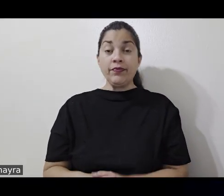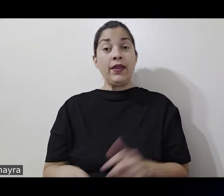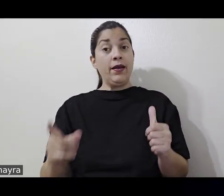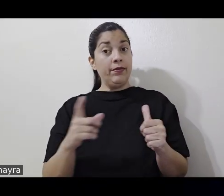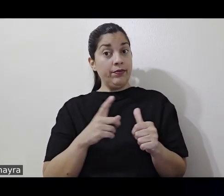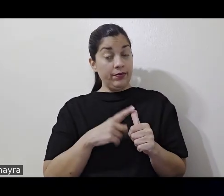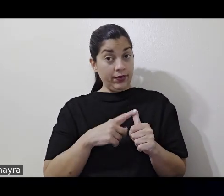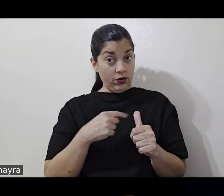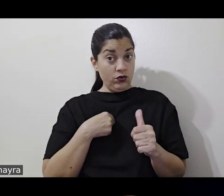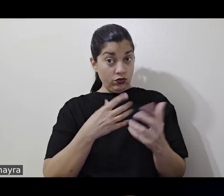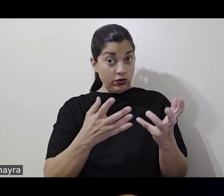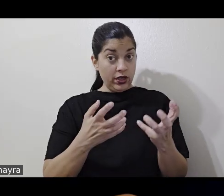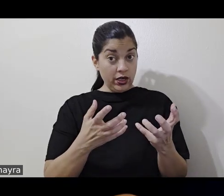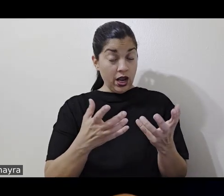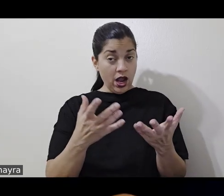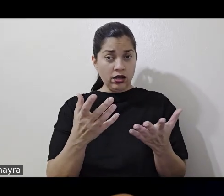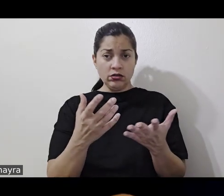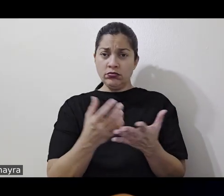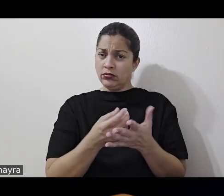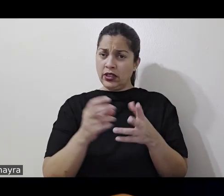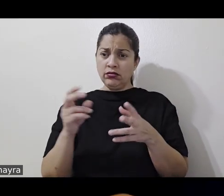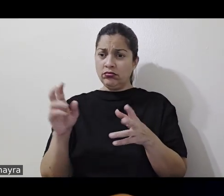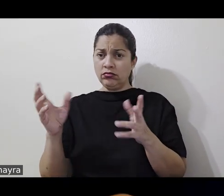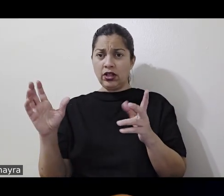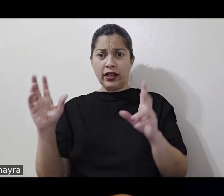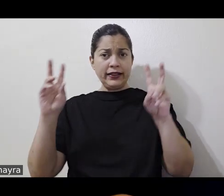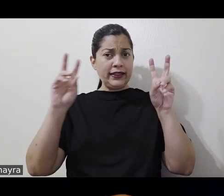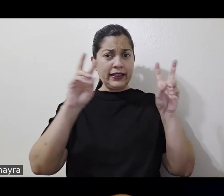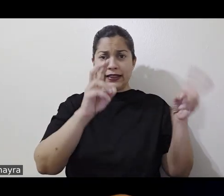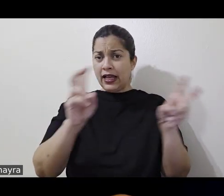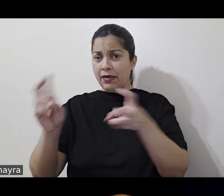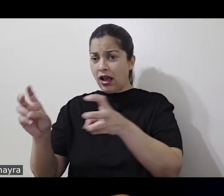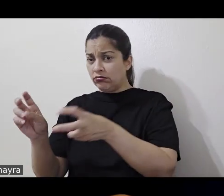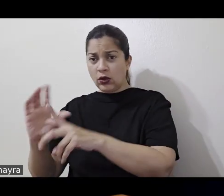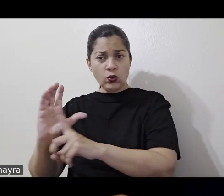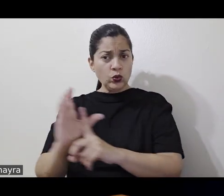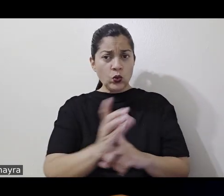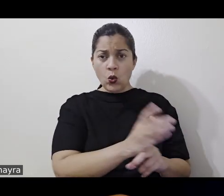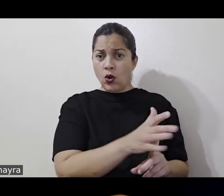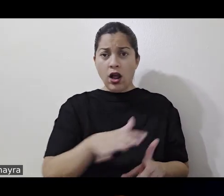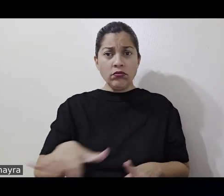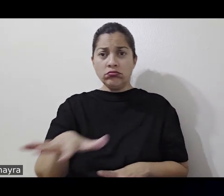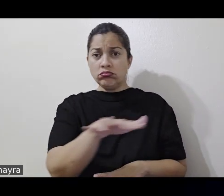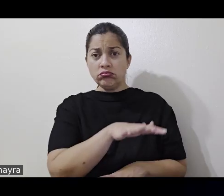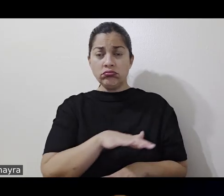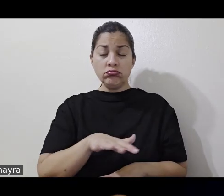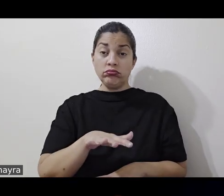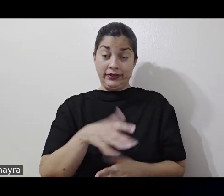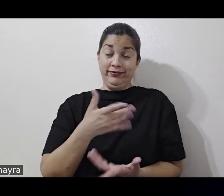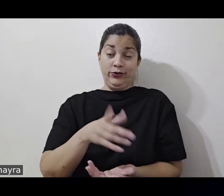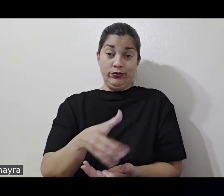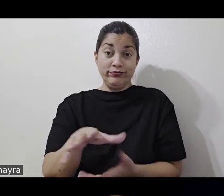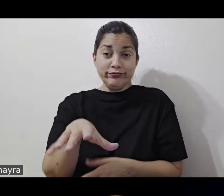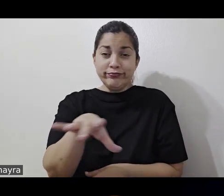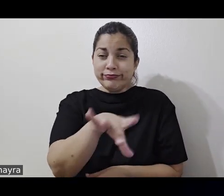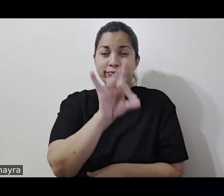yo quería tomar temas de la cultura y pues a transformarlo, porque